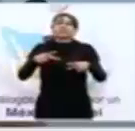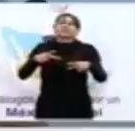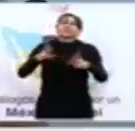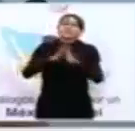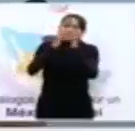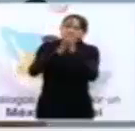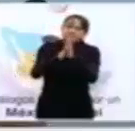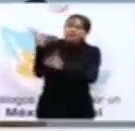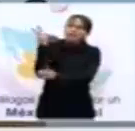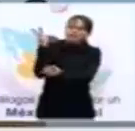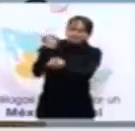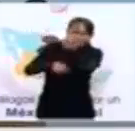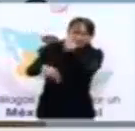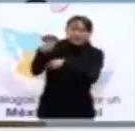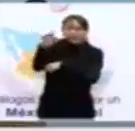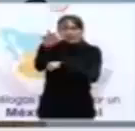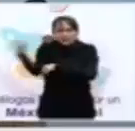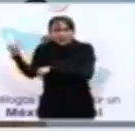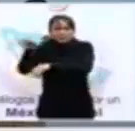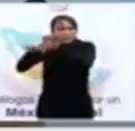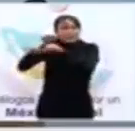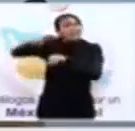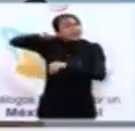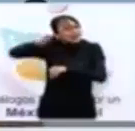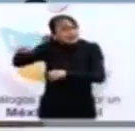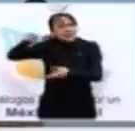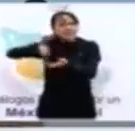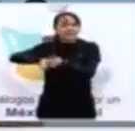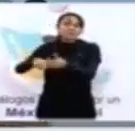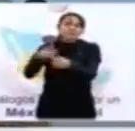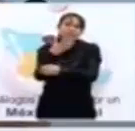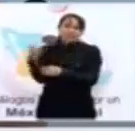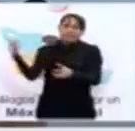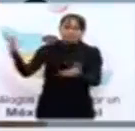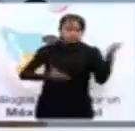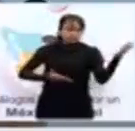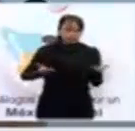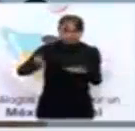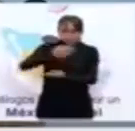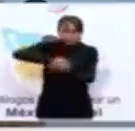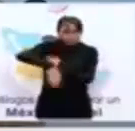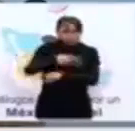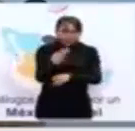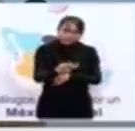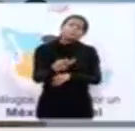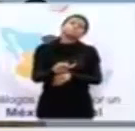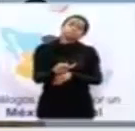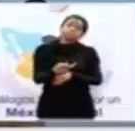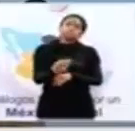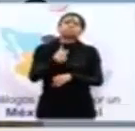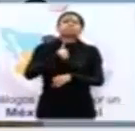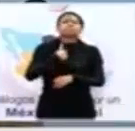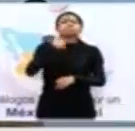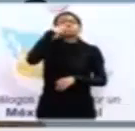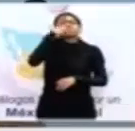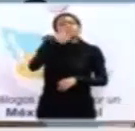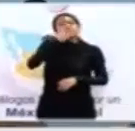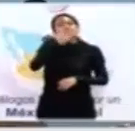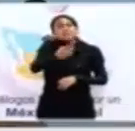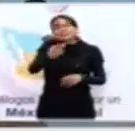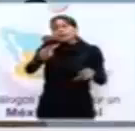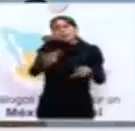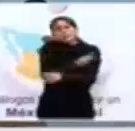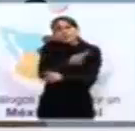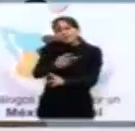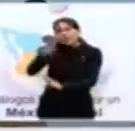discusión y hay 4 elementos que están en la mesa que yo rescataría. Primero, el acuerdo sobre el financiamiento,